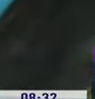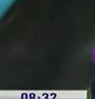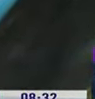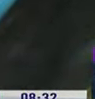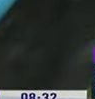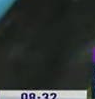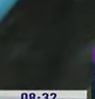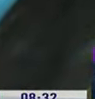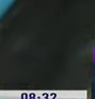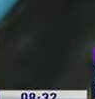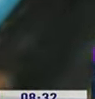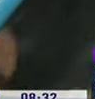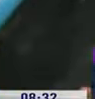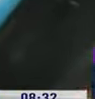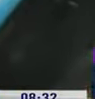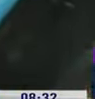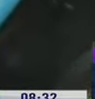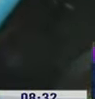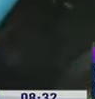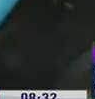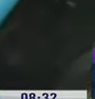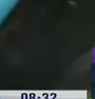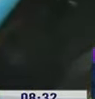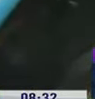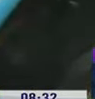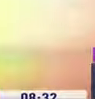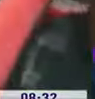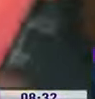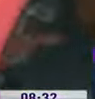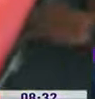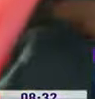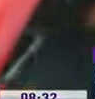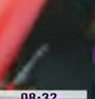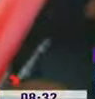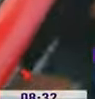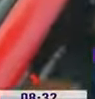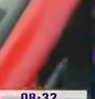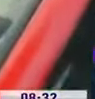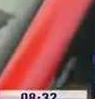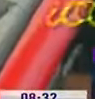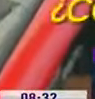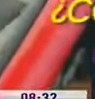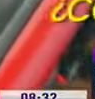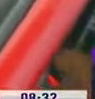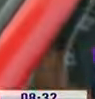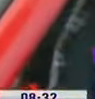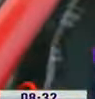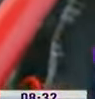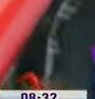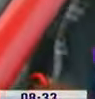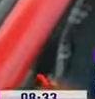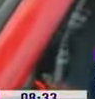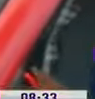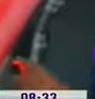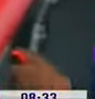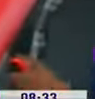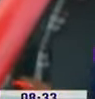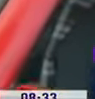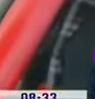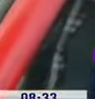Los vidrios empañados. Imagínese. ¡Firmas! ¿Cómo le va, Vicente? ¿Cómo está? Chateando con la